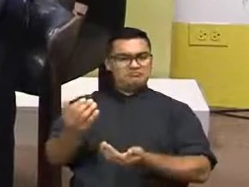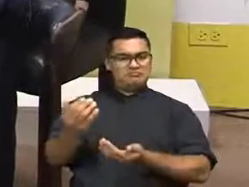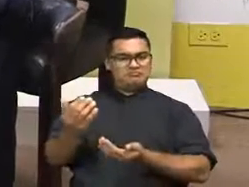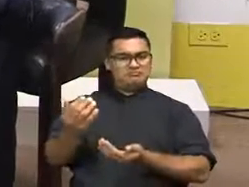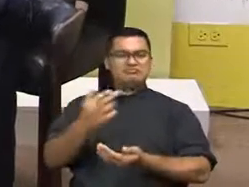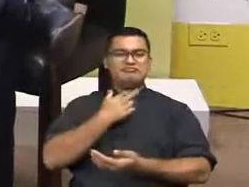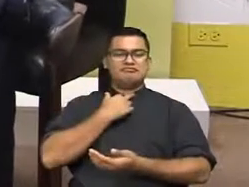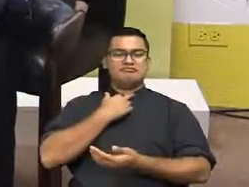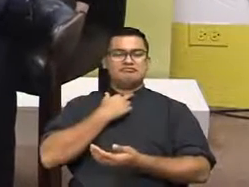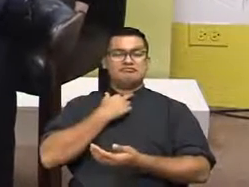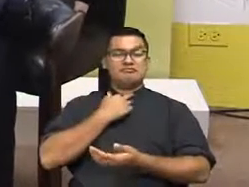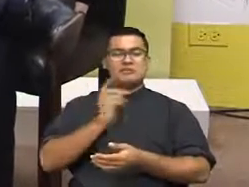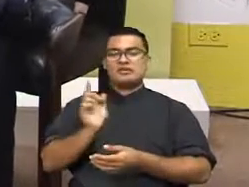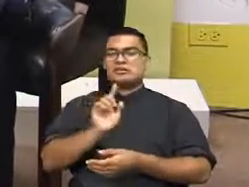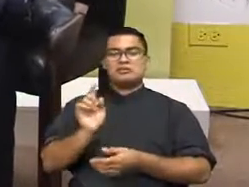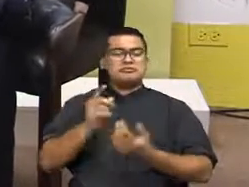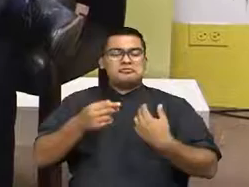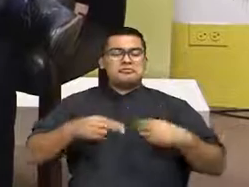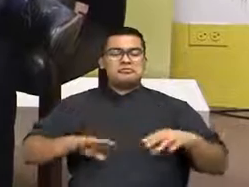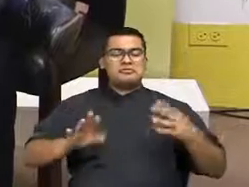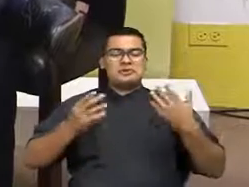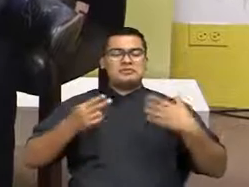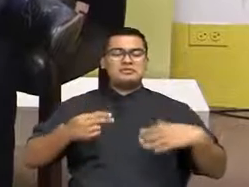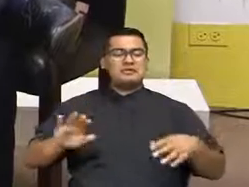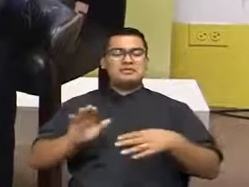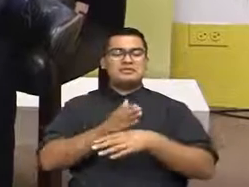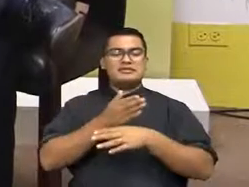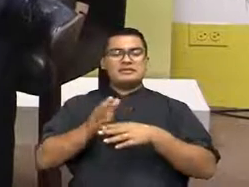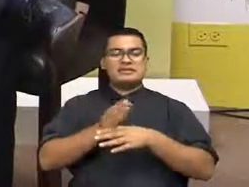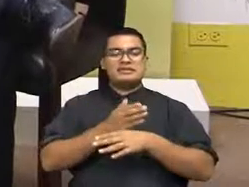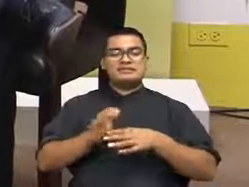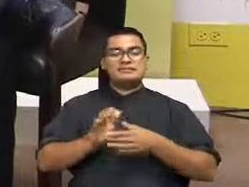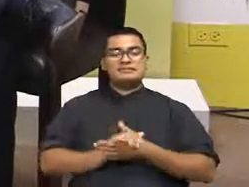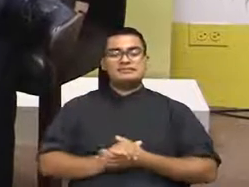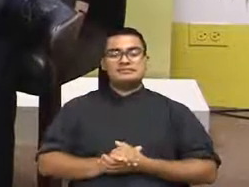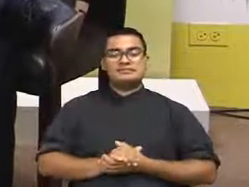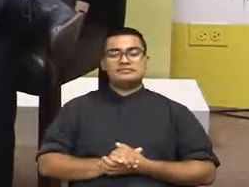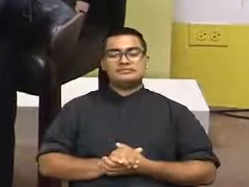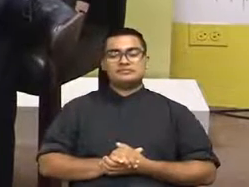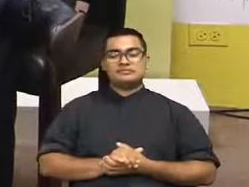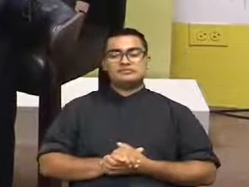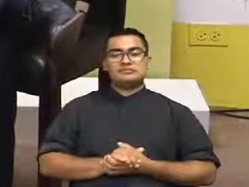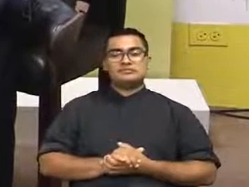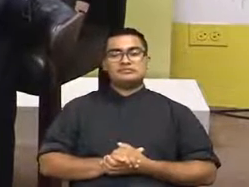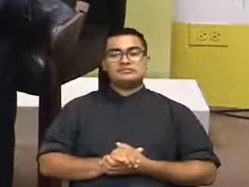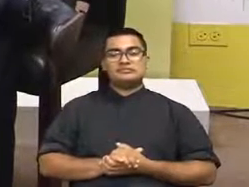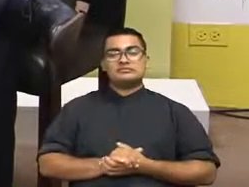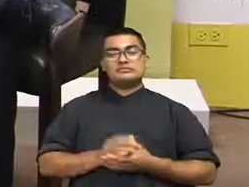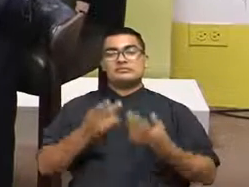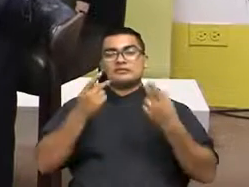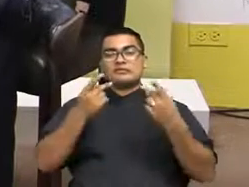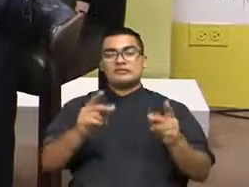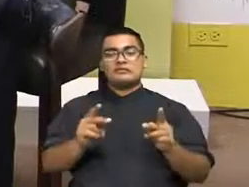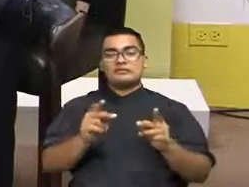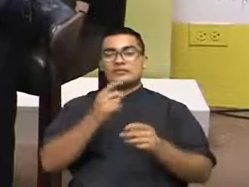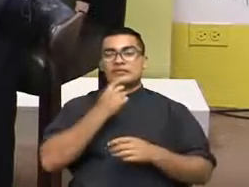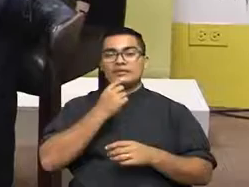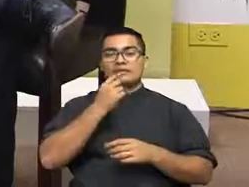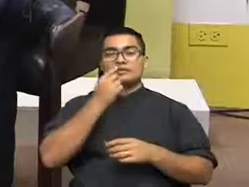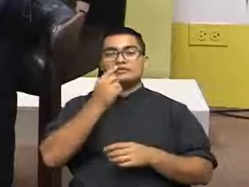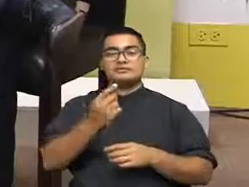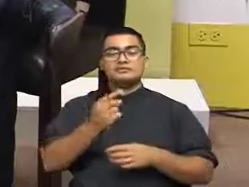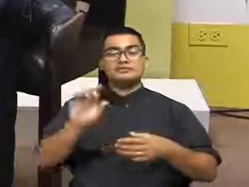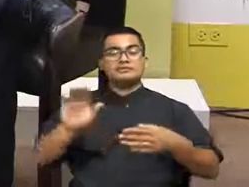la posibilidad, como me decís, claro, de eso de familiares entre sí, pero básicamente